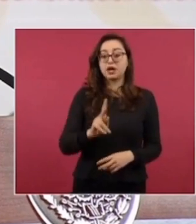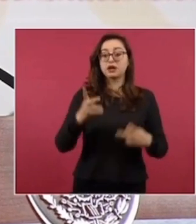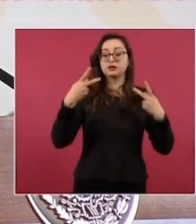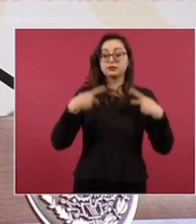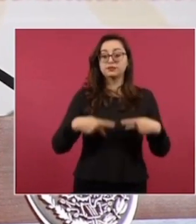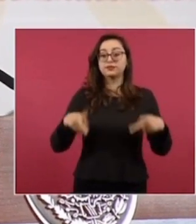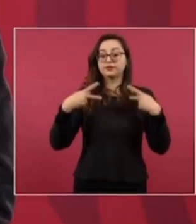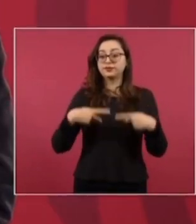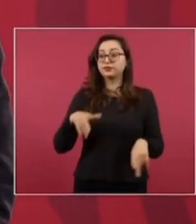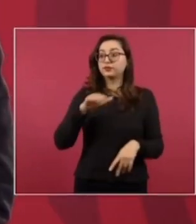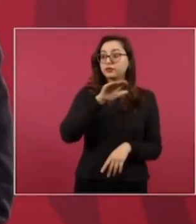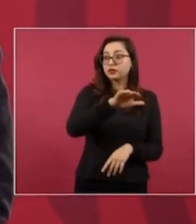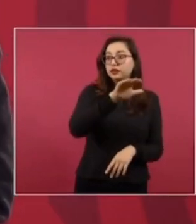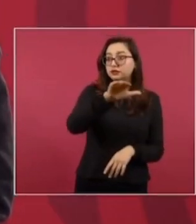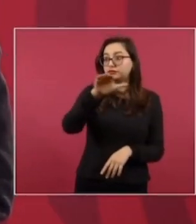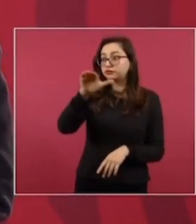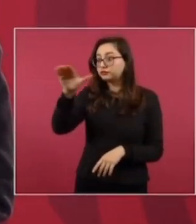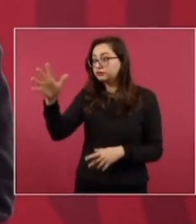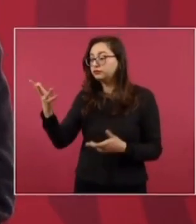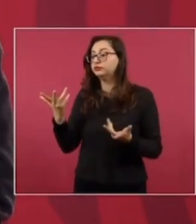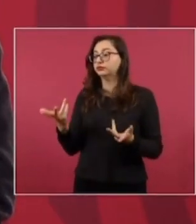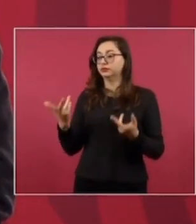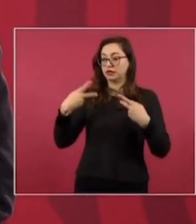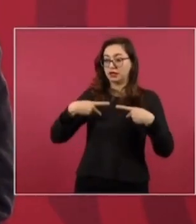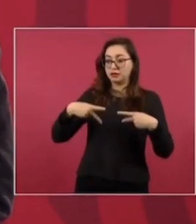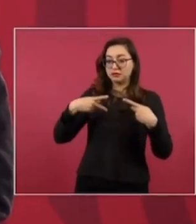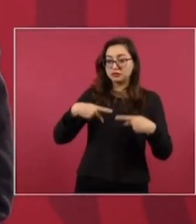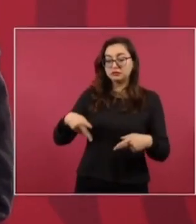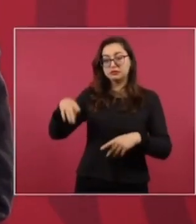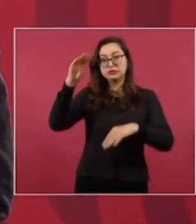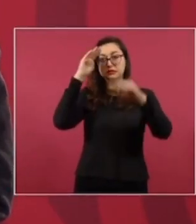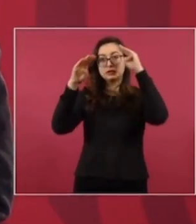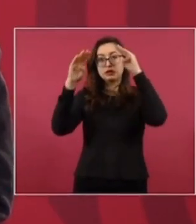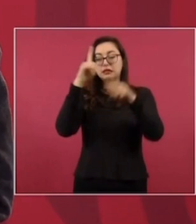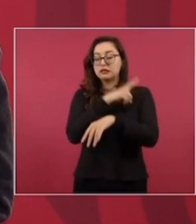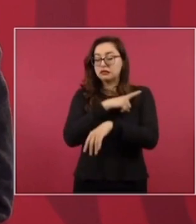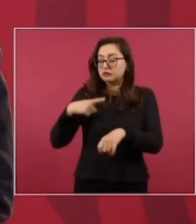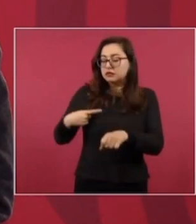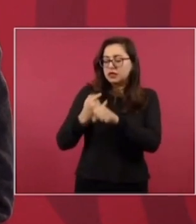el lamentable atentado ha sido Gómez Leyva